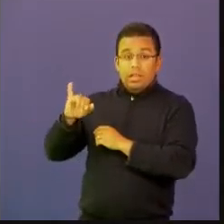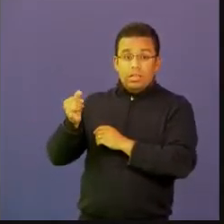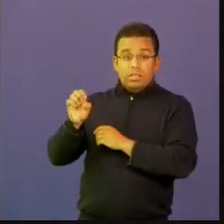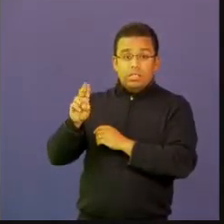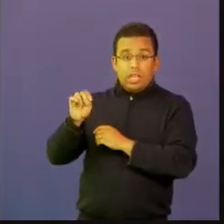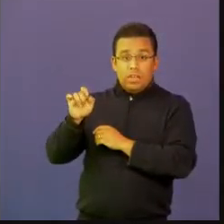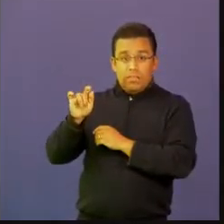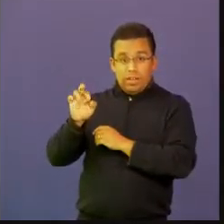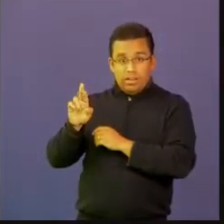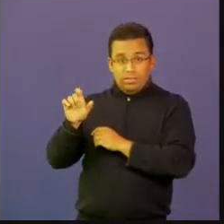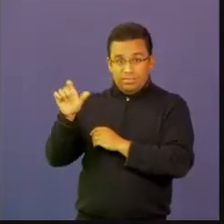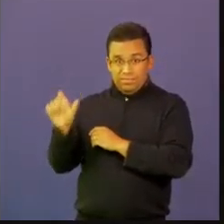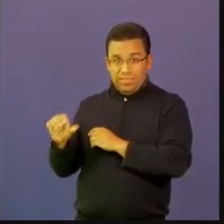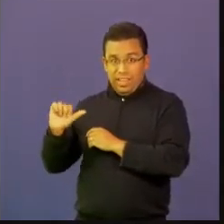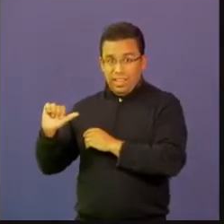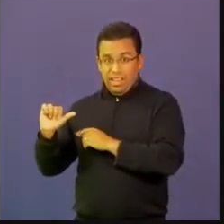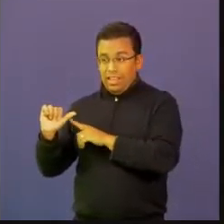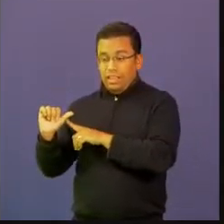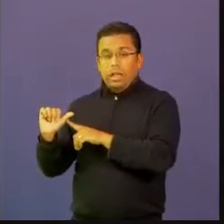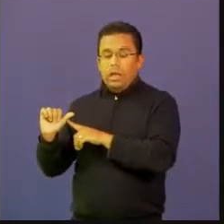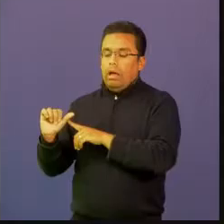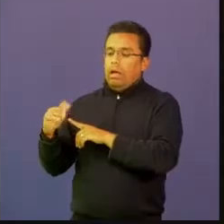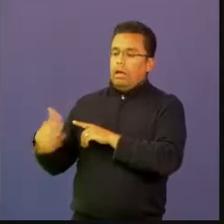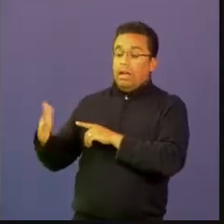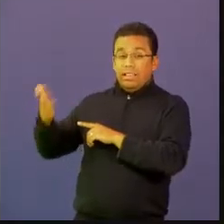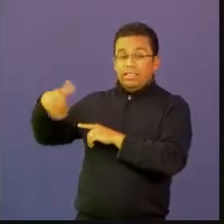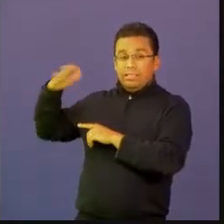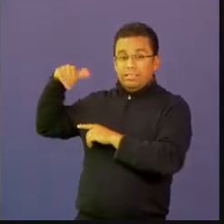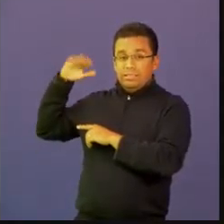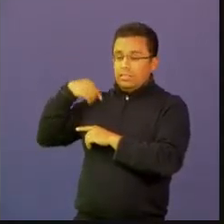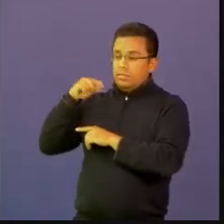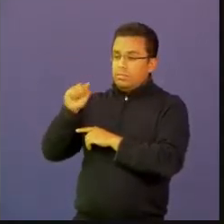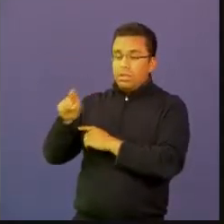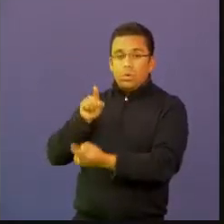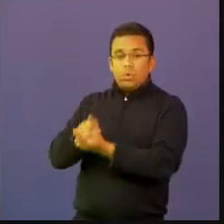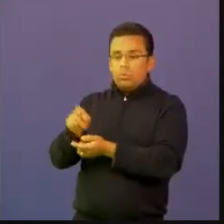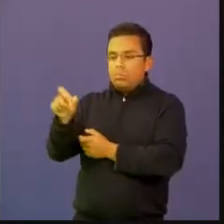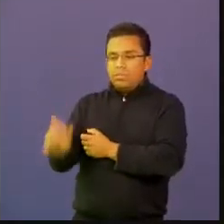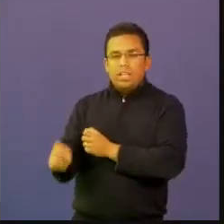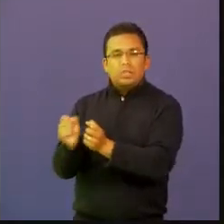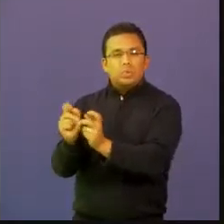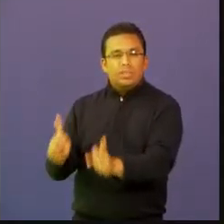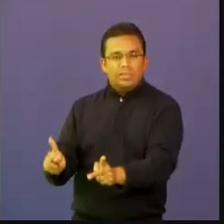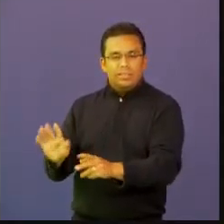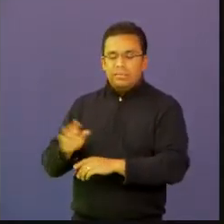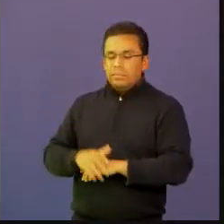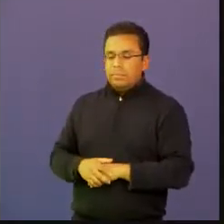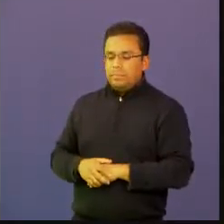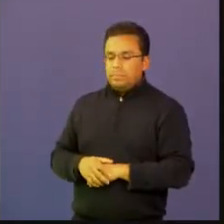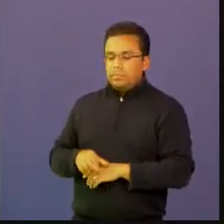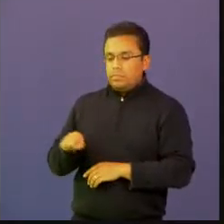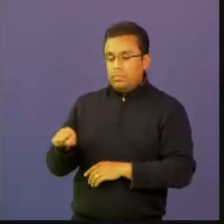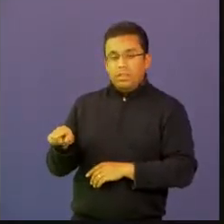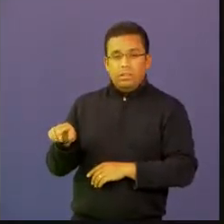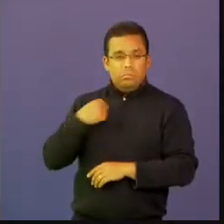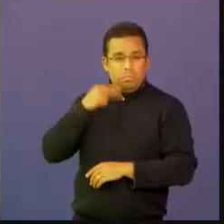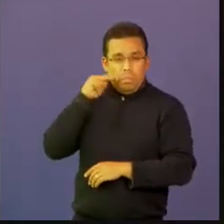se encontró en una oportunidad con un estudiante que tenía algunas